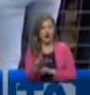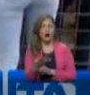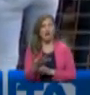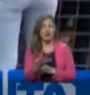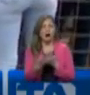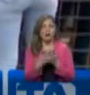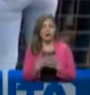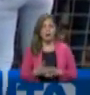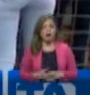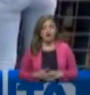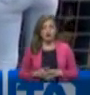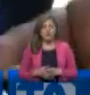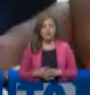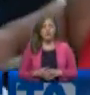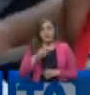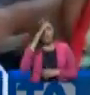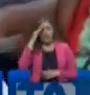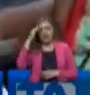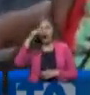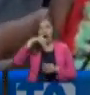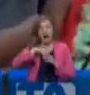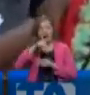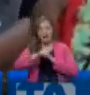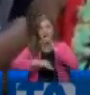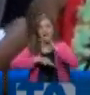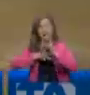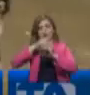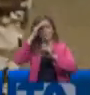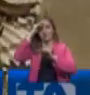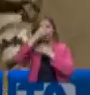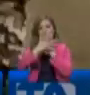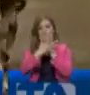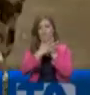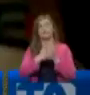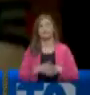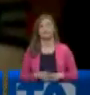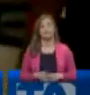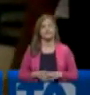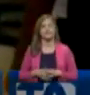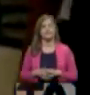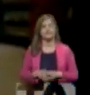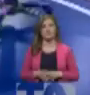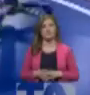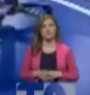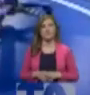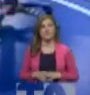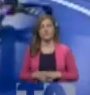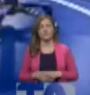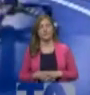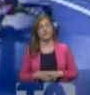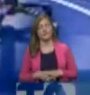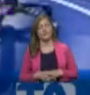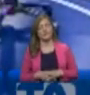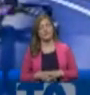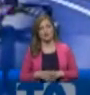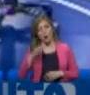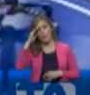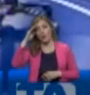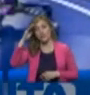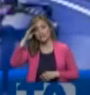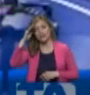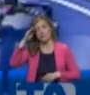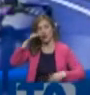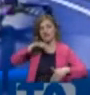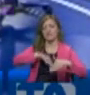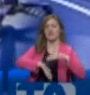de las prisiones y que los policías reemplacen a los agentes de seguridad en el interior de los pabellones. El momento que entre la policía a los